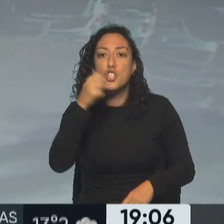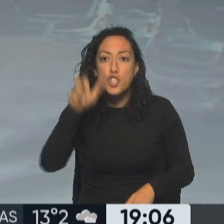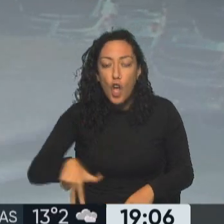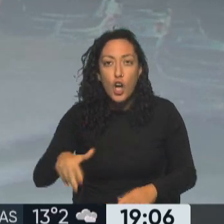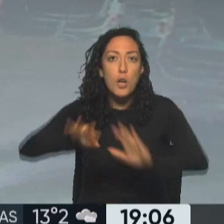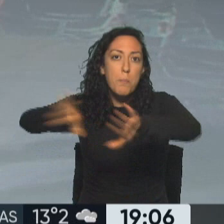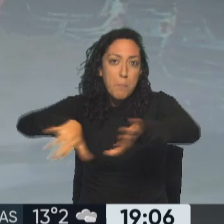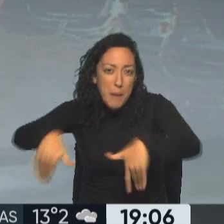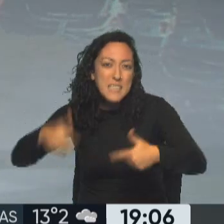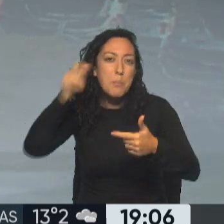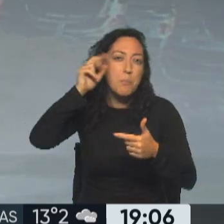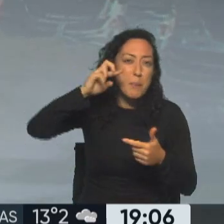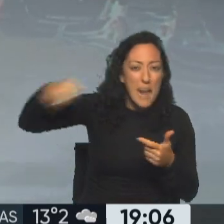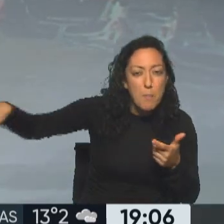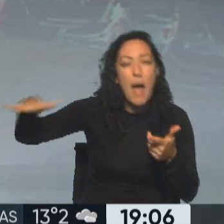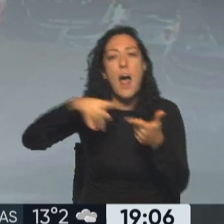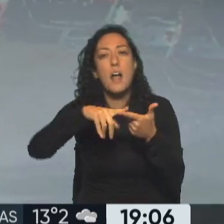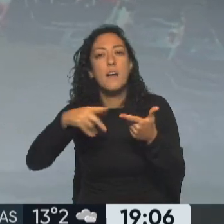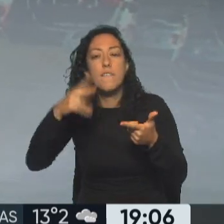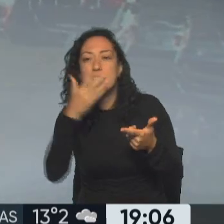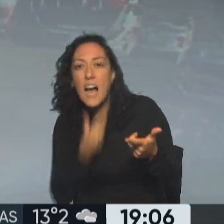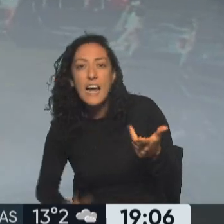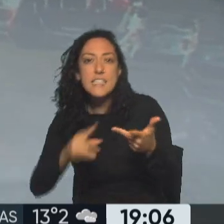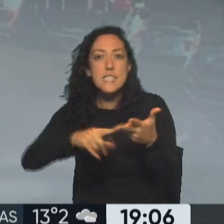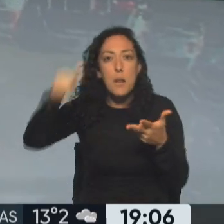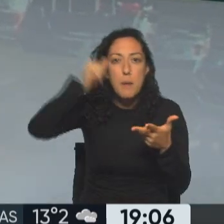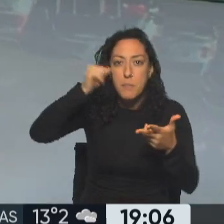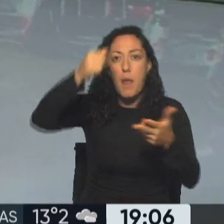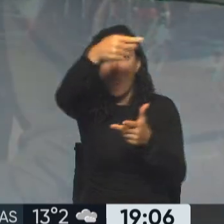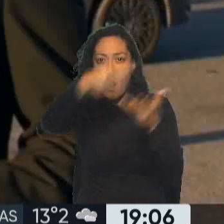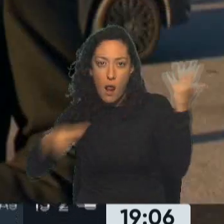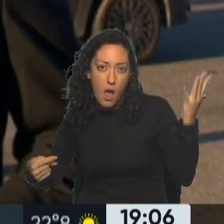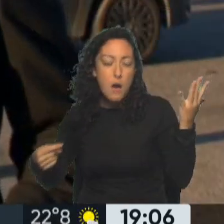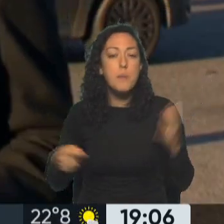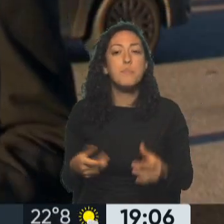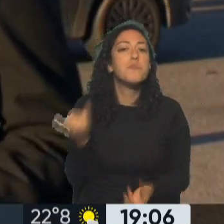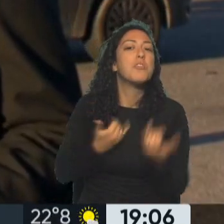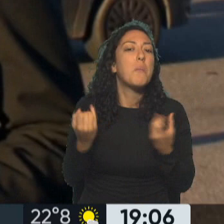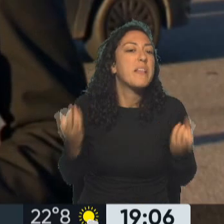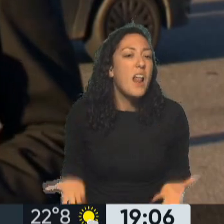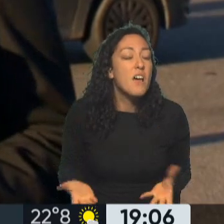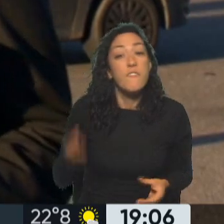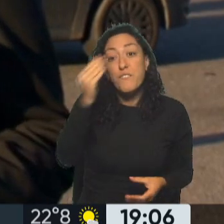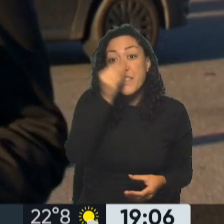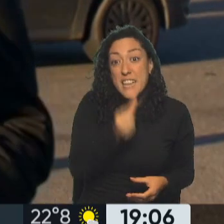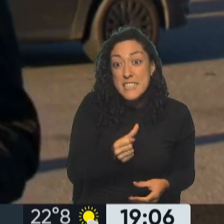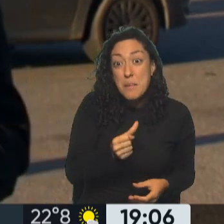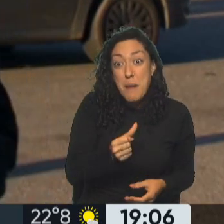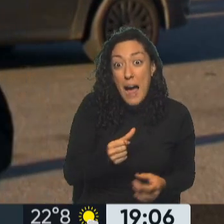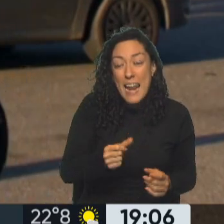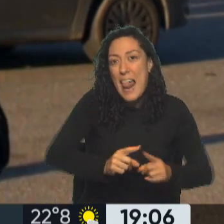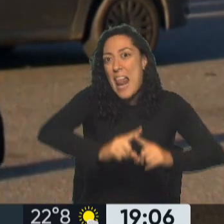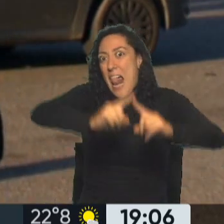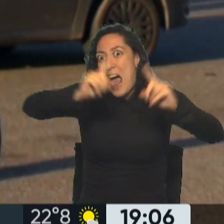de la costa, Pinamar, Villa Gesell, Mar del Plata. Gamarra, contame algo, dale. Comienza el fin de semana